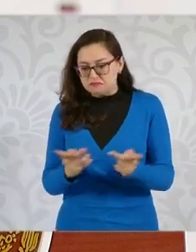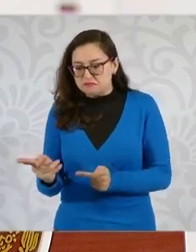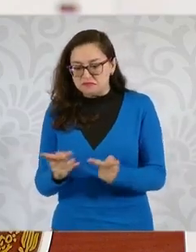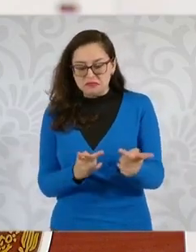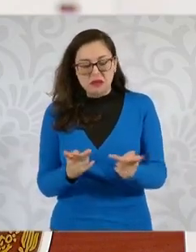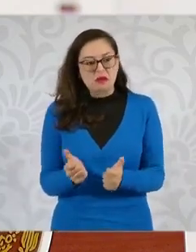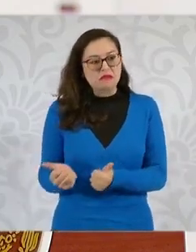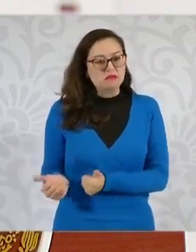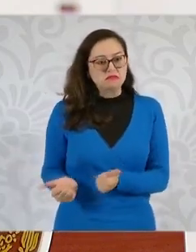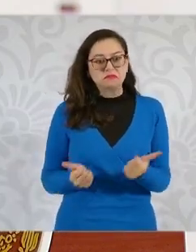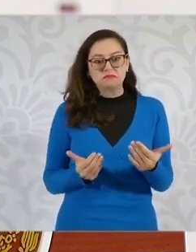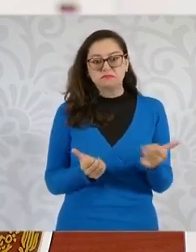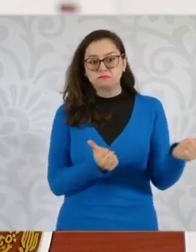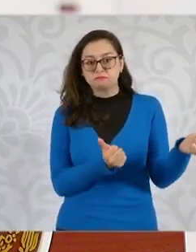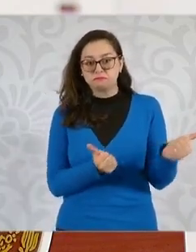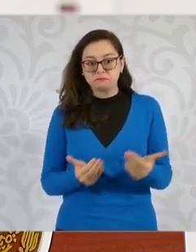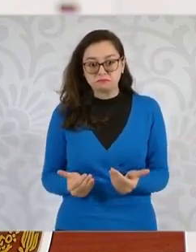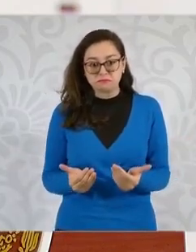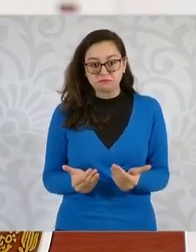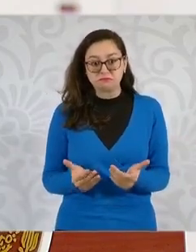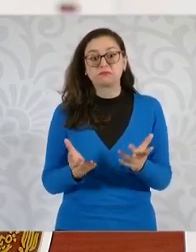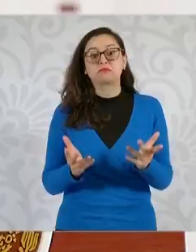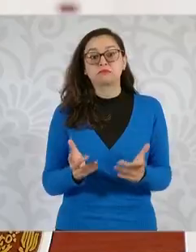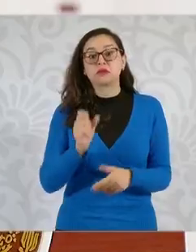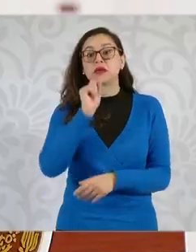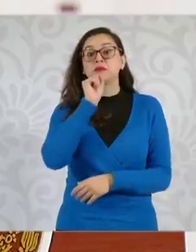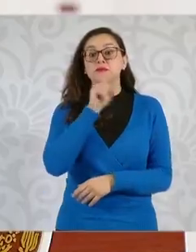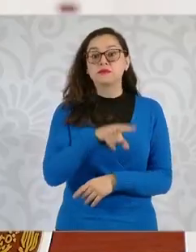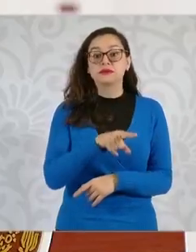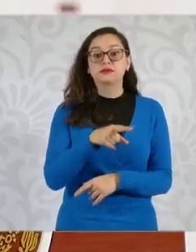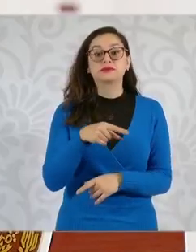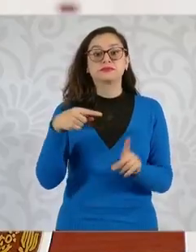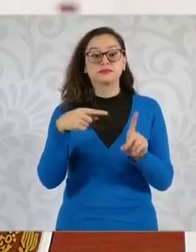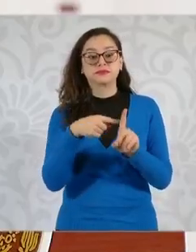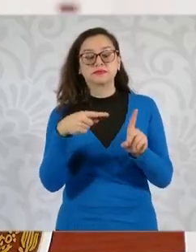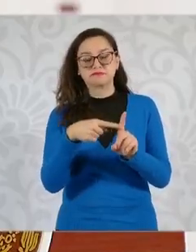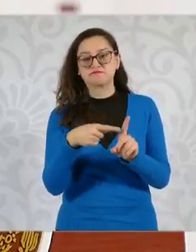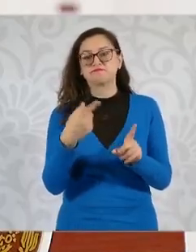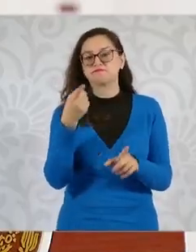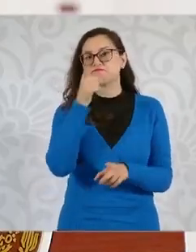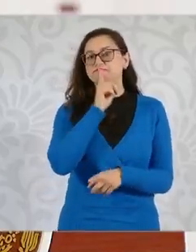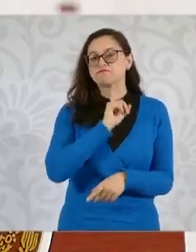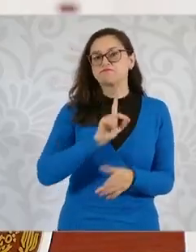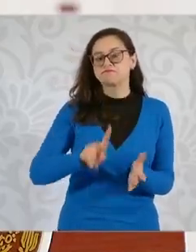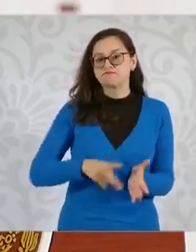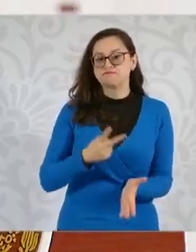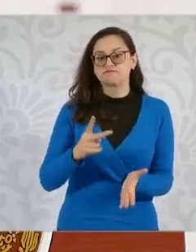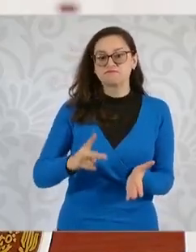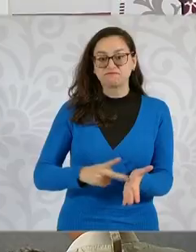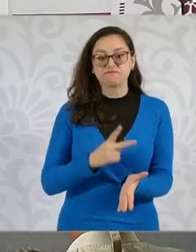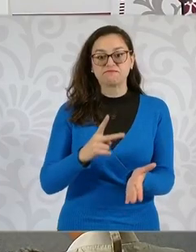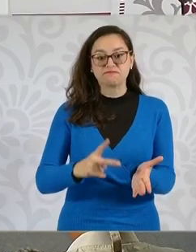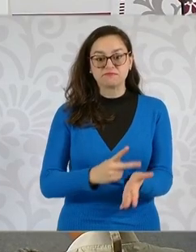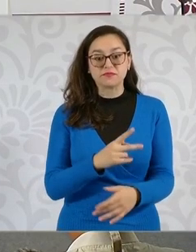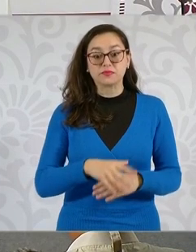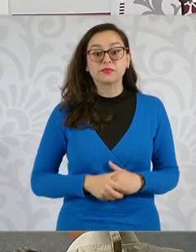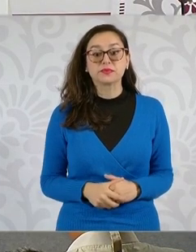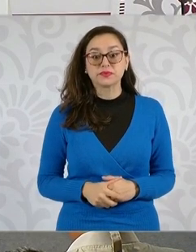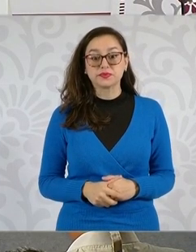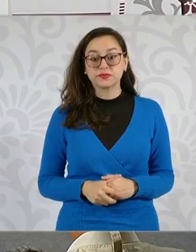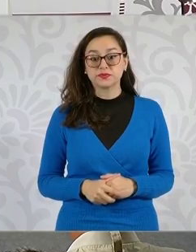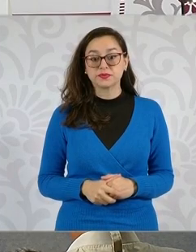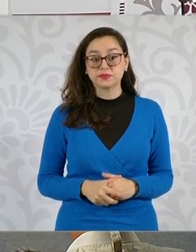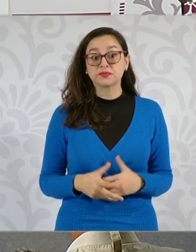cocaína y por hacer declaraciones falsas. Así, el Departamento de